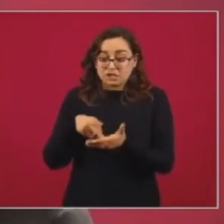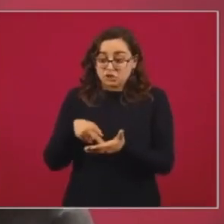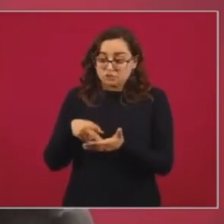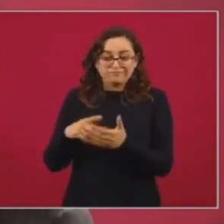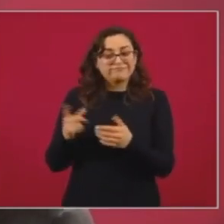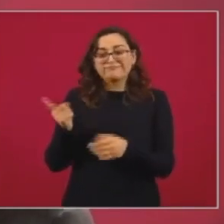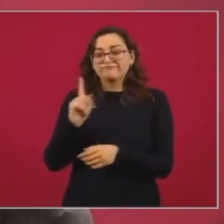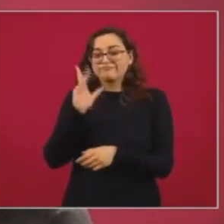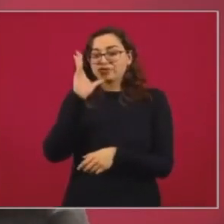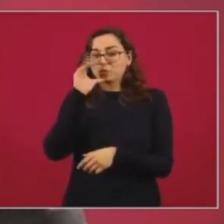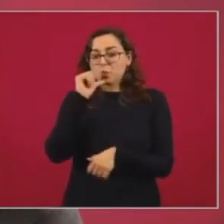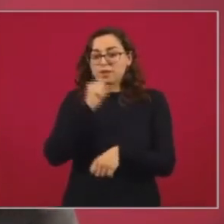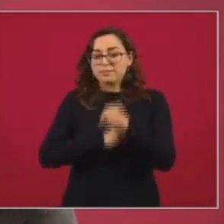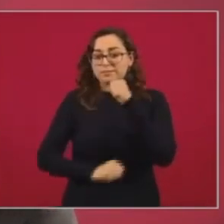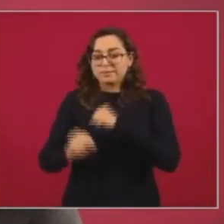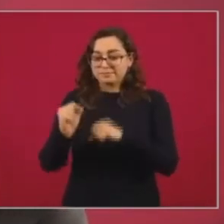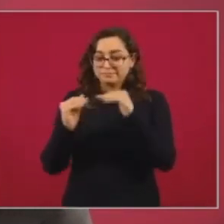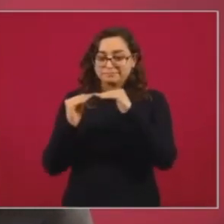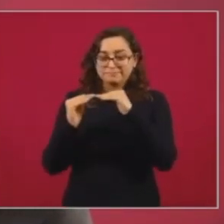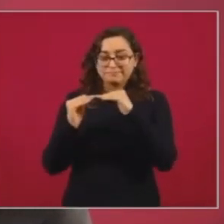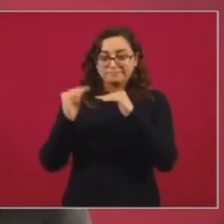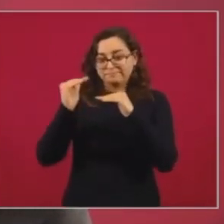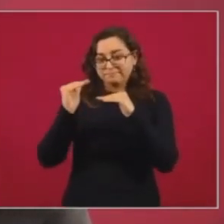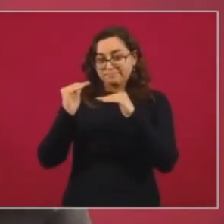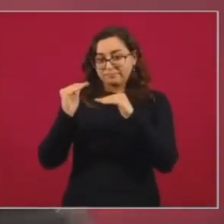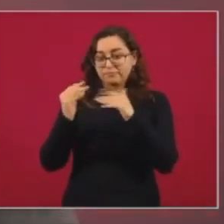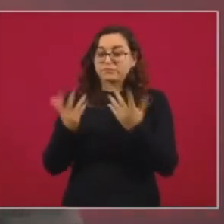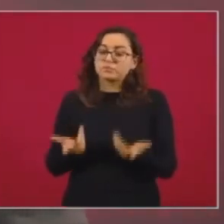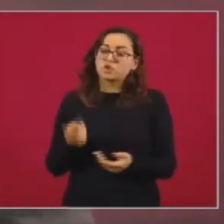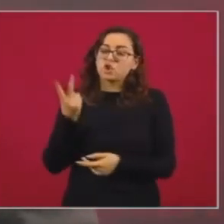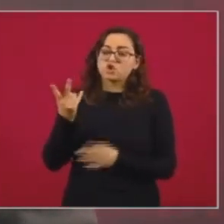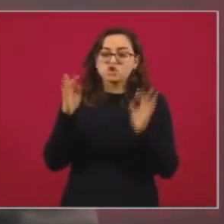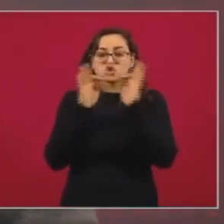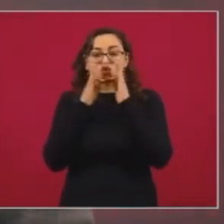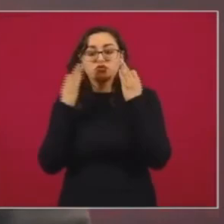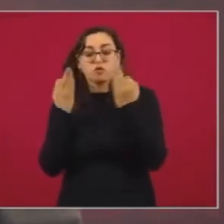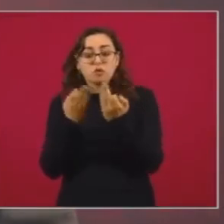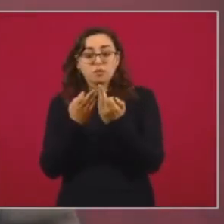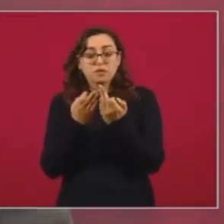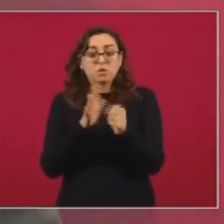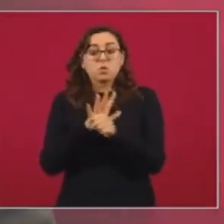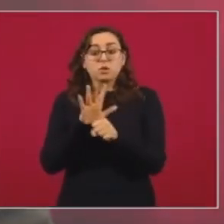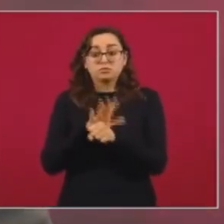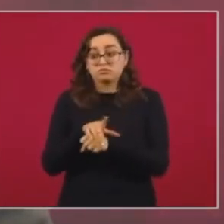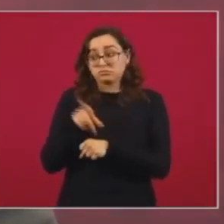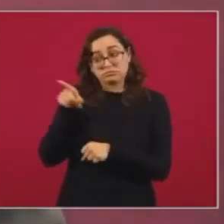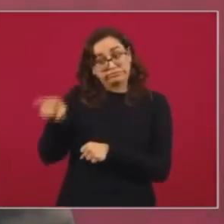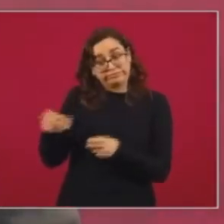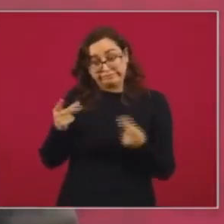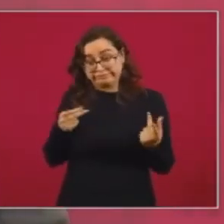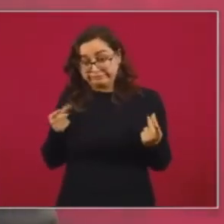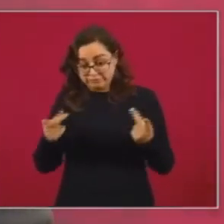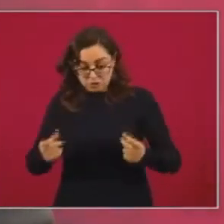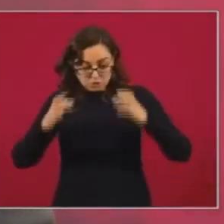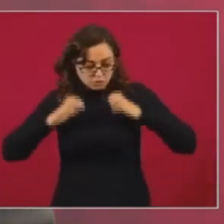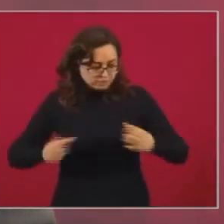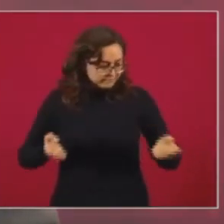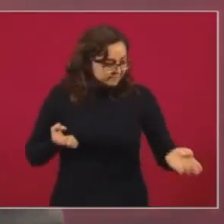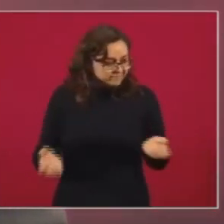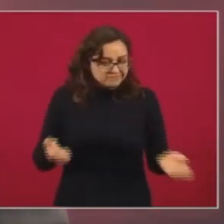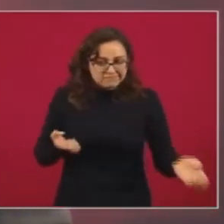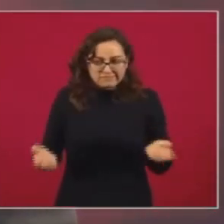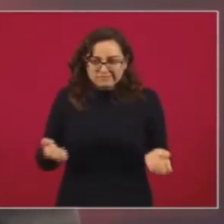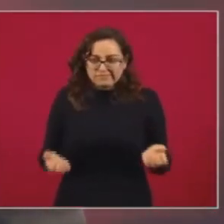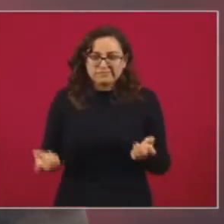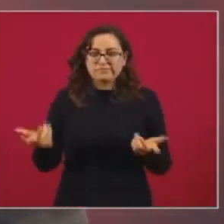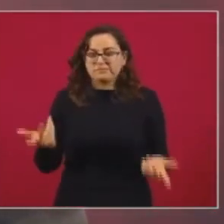quiere pelear. Tiene dos posibilidades. Una es modificar sustancialmente su condición corporal, su condición física,